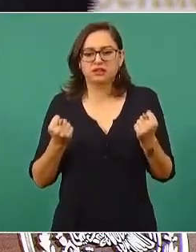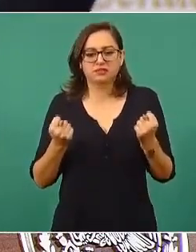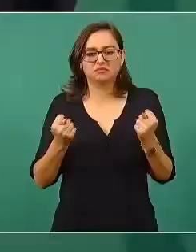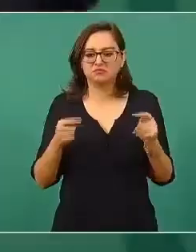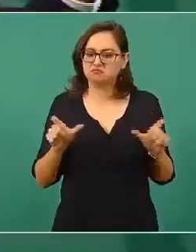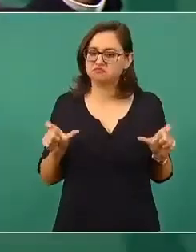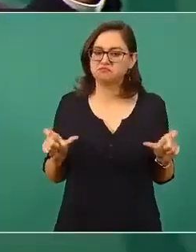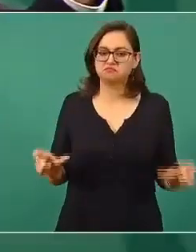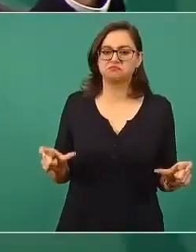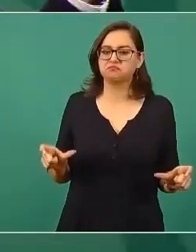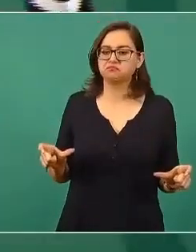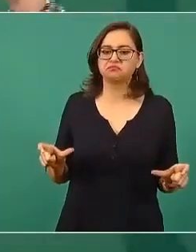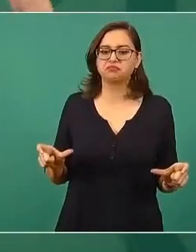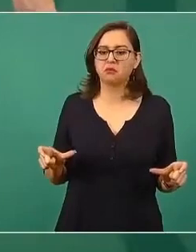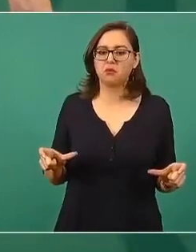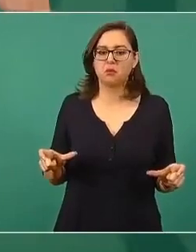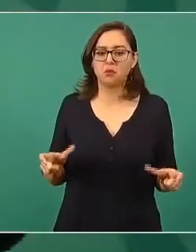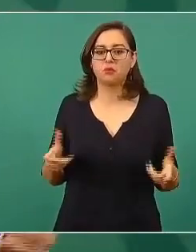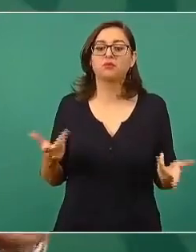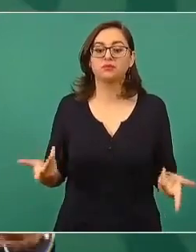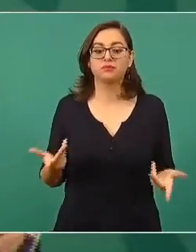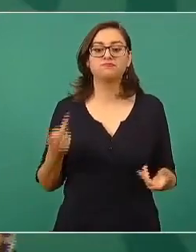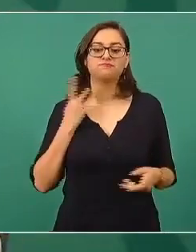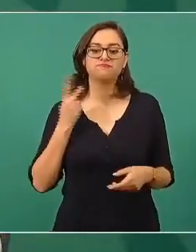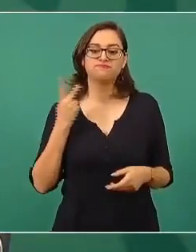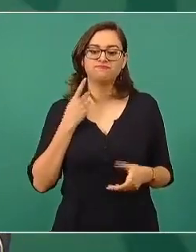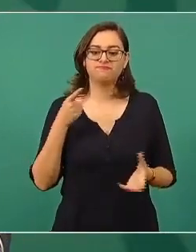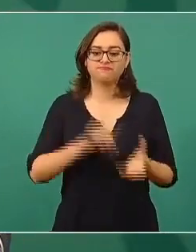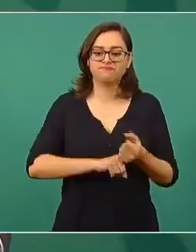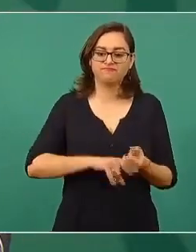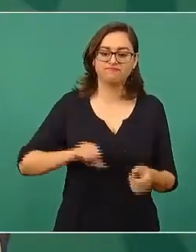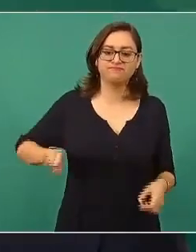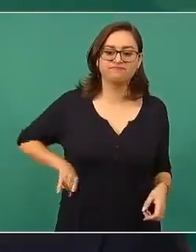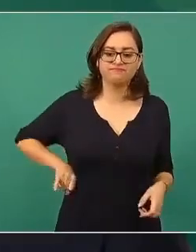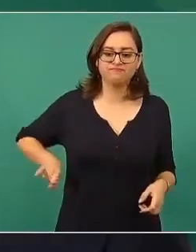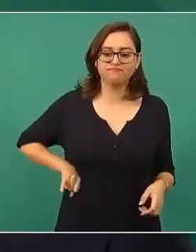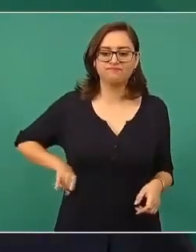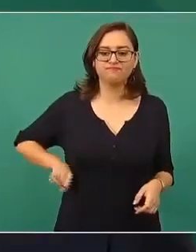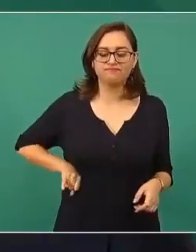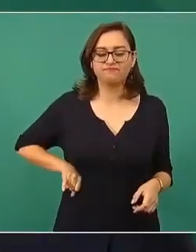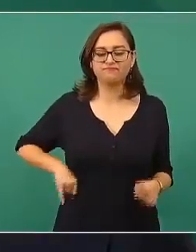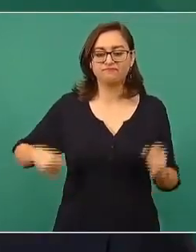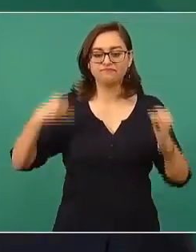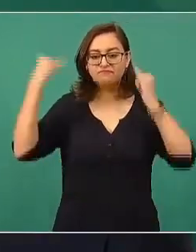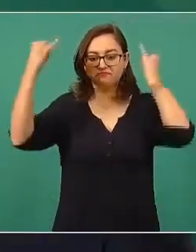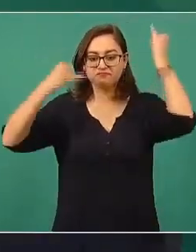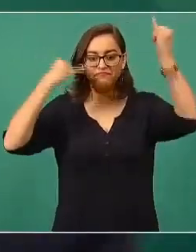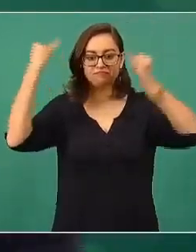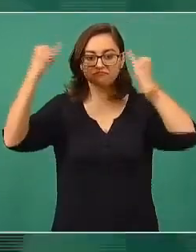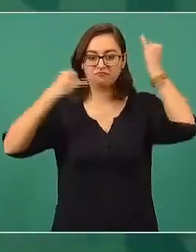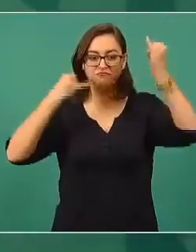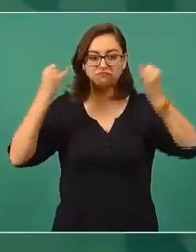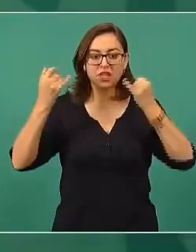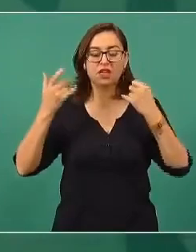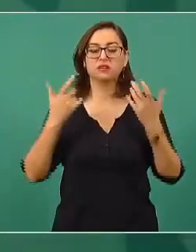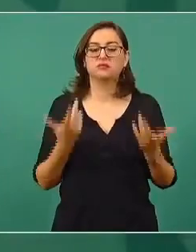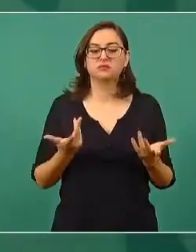todo por los intereses políticos, ideológicos. El